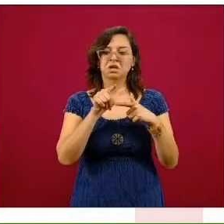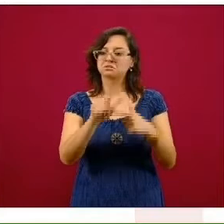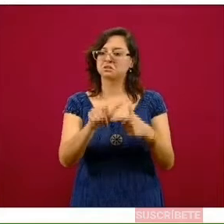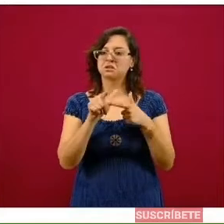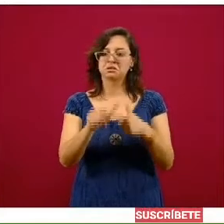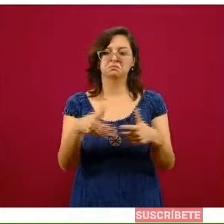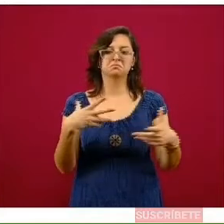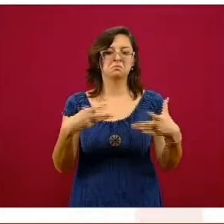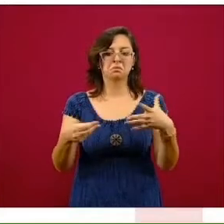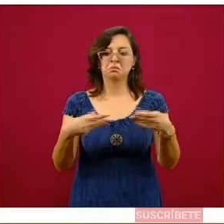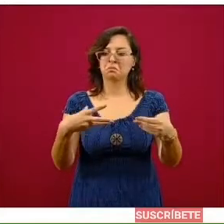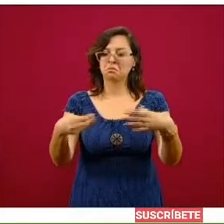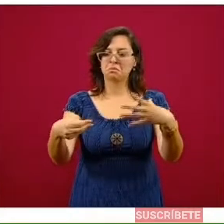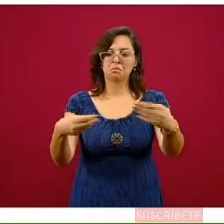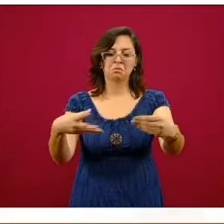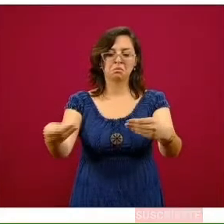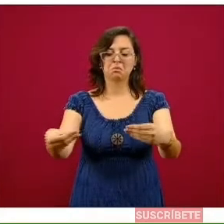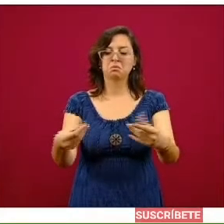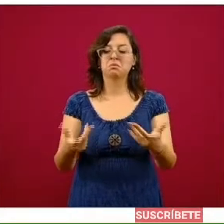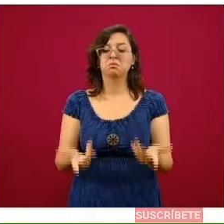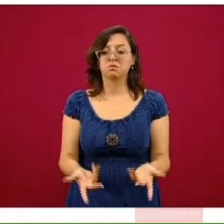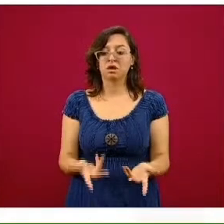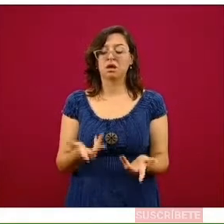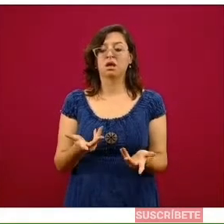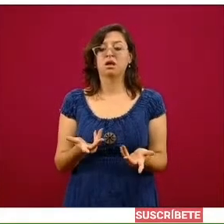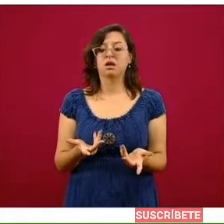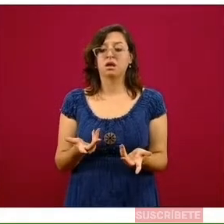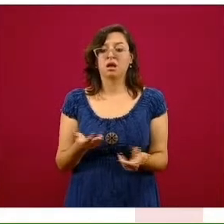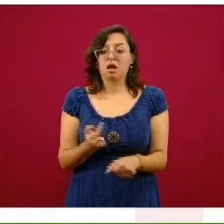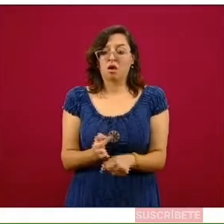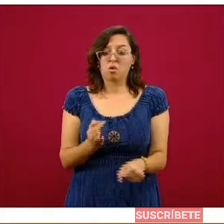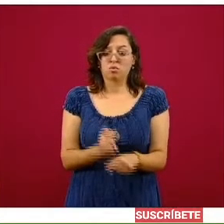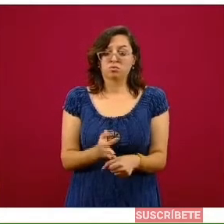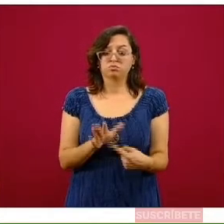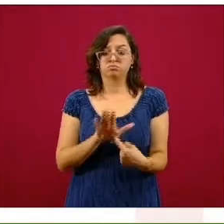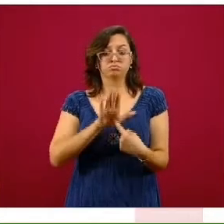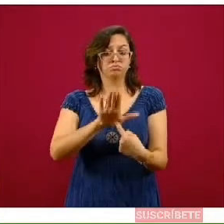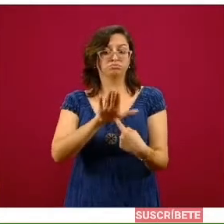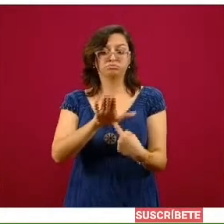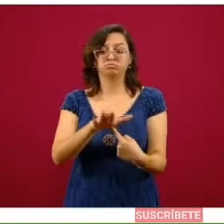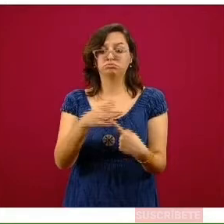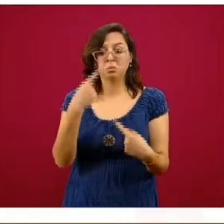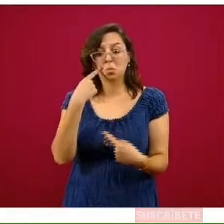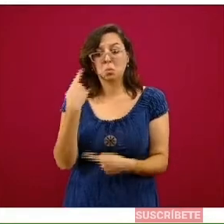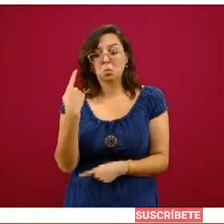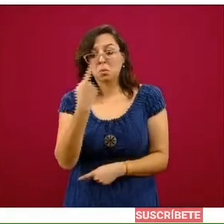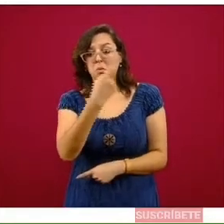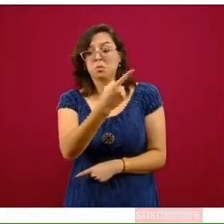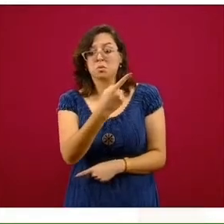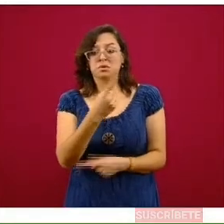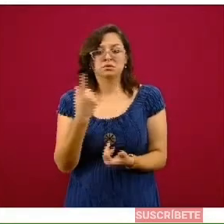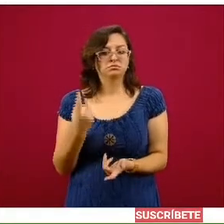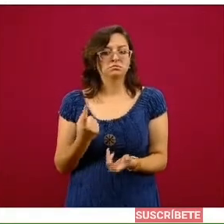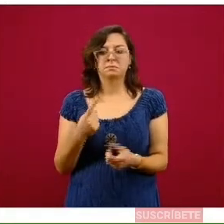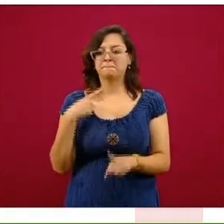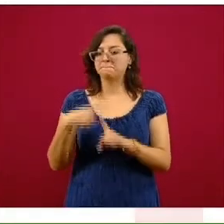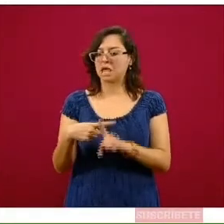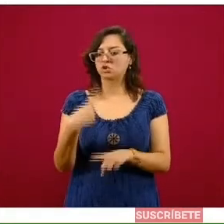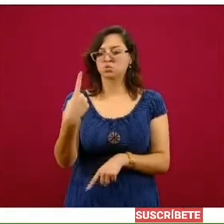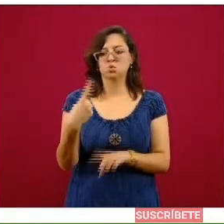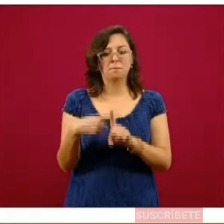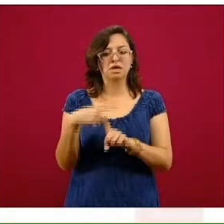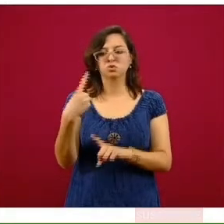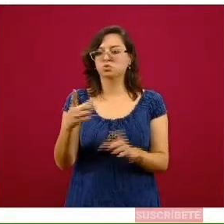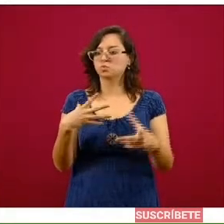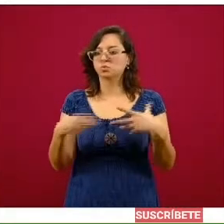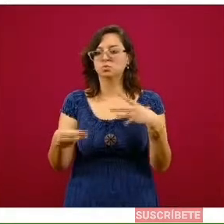la movilidad o a la tasa de transmisión que en su momento se está reflejando precisamente en este número básico de reproducción, porque en la